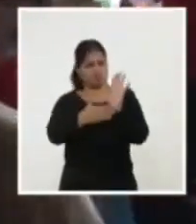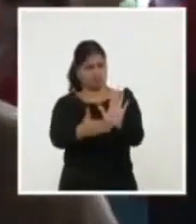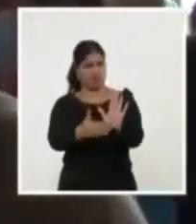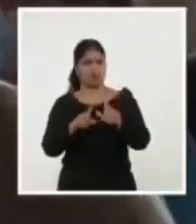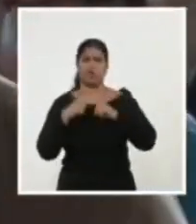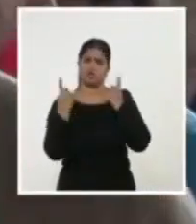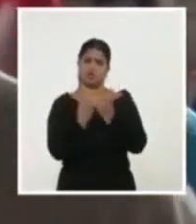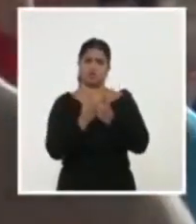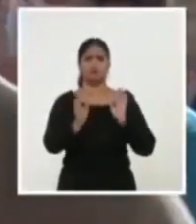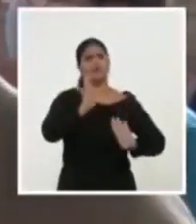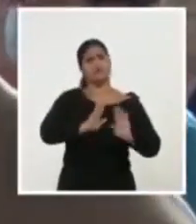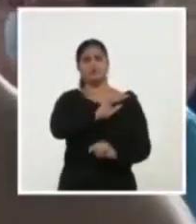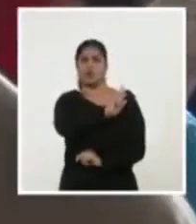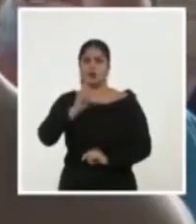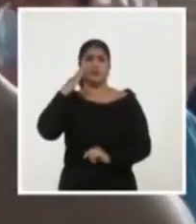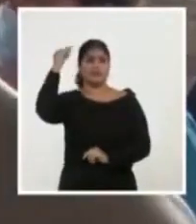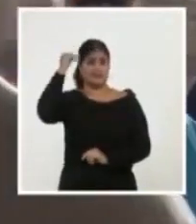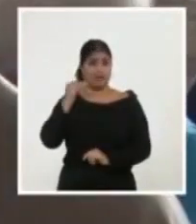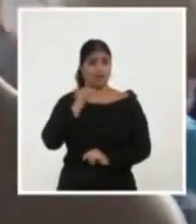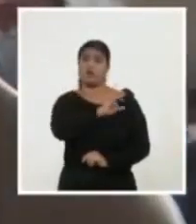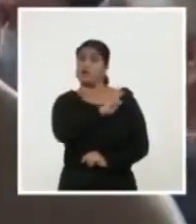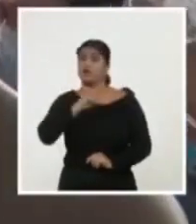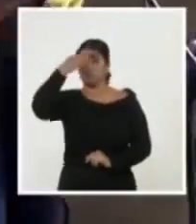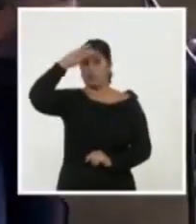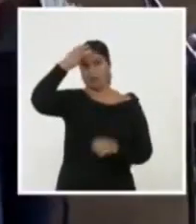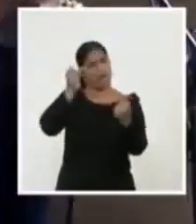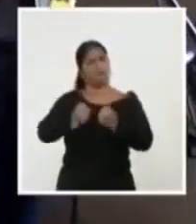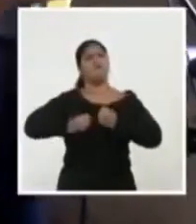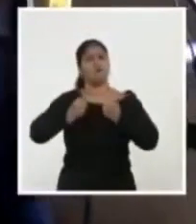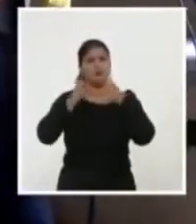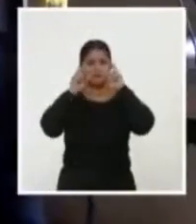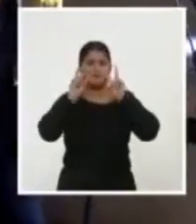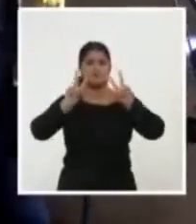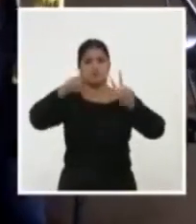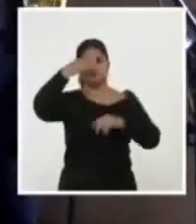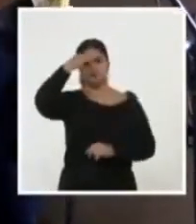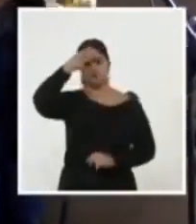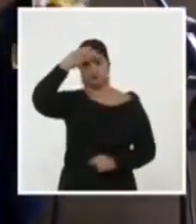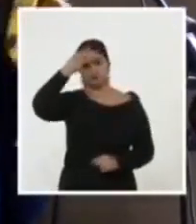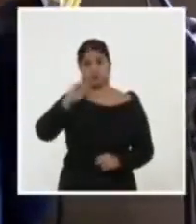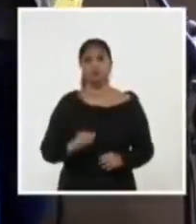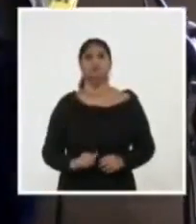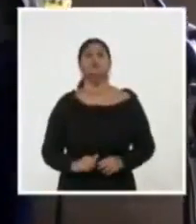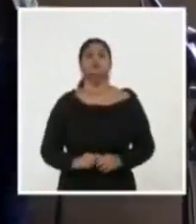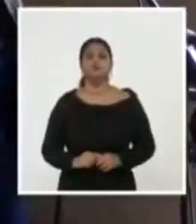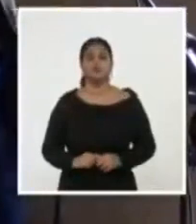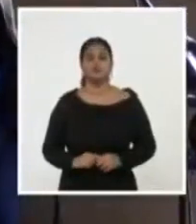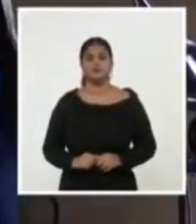hacemos las cosas porque las creemos, y dejándonos guiar por esas ideas y por esos sentimientos. Hace falta más amor y